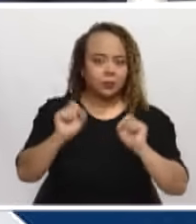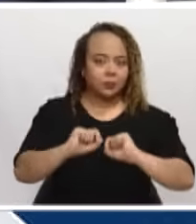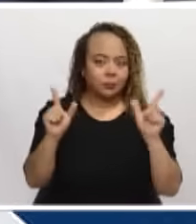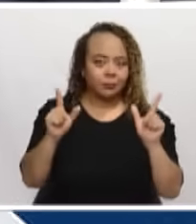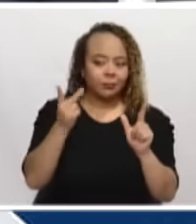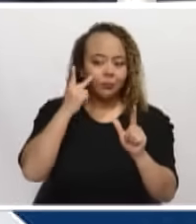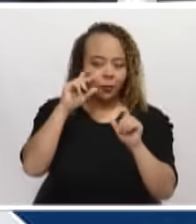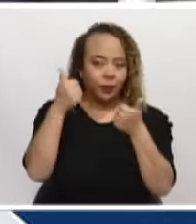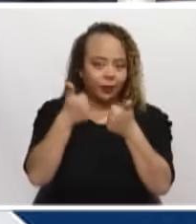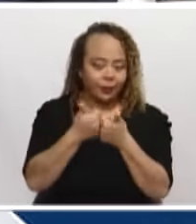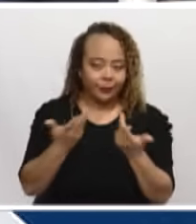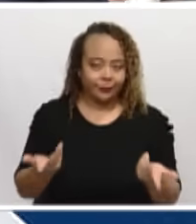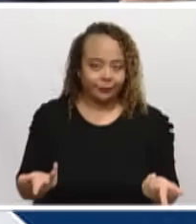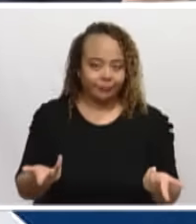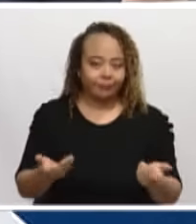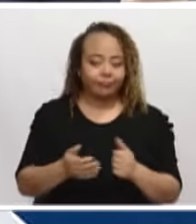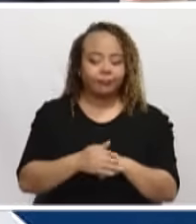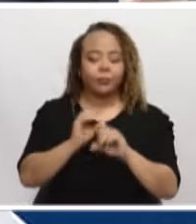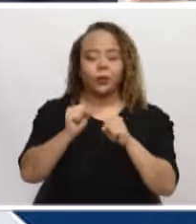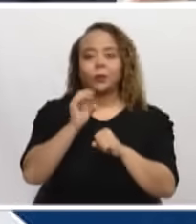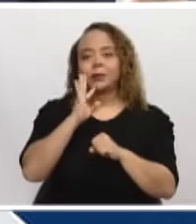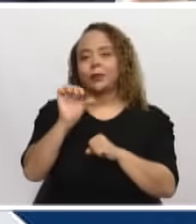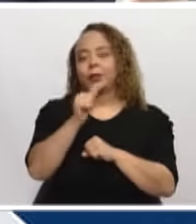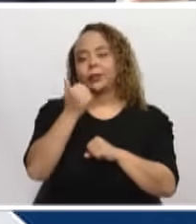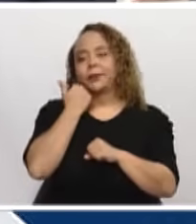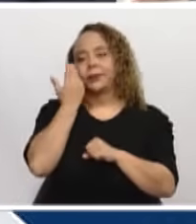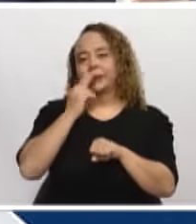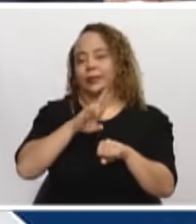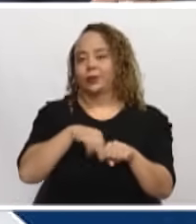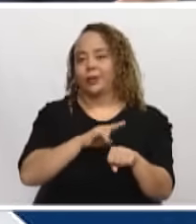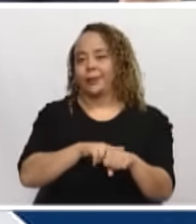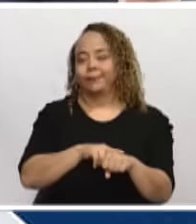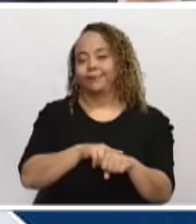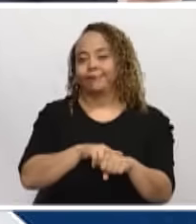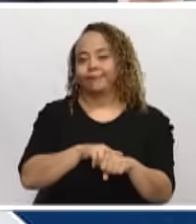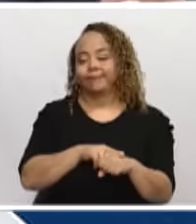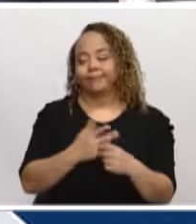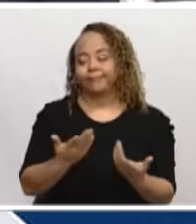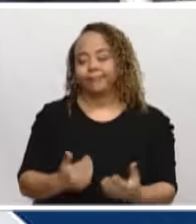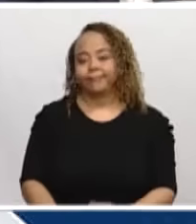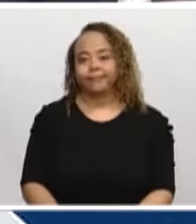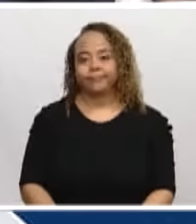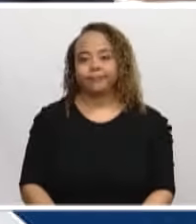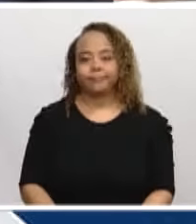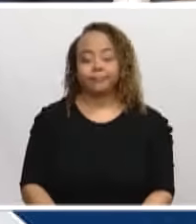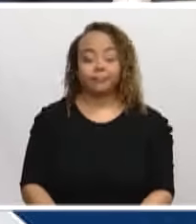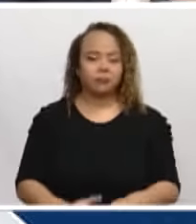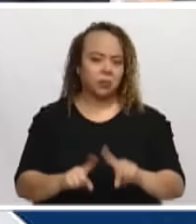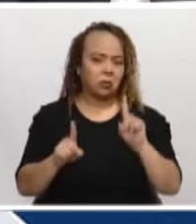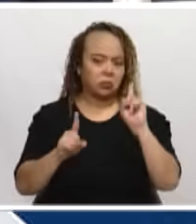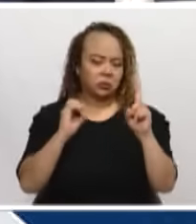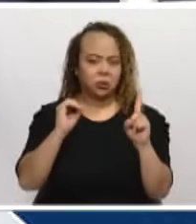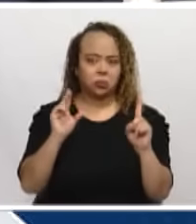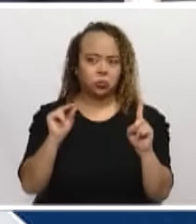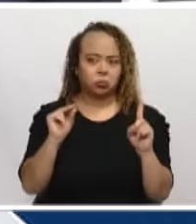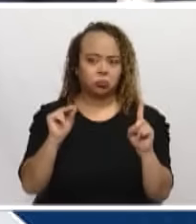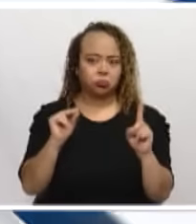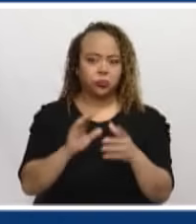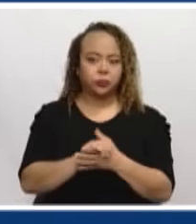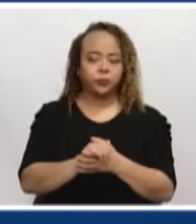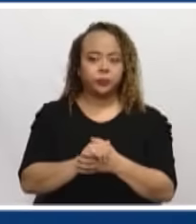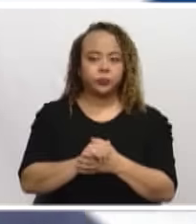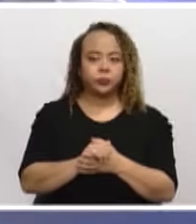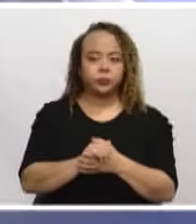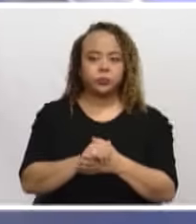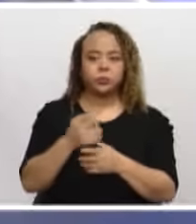que vio el partido obviamente ahí podríamos hablar de otra vergüenza nacional no Si te vas goleado pero el 1-0 no no para verguenza se las dejo